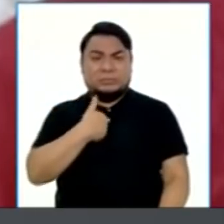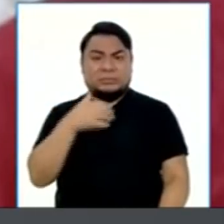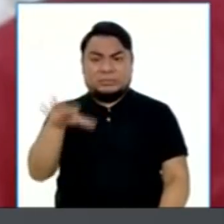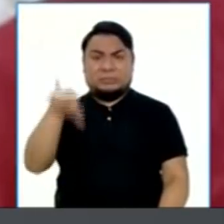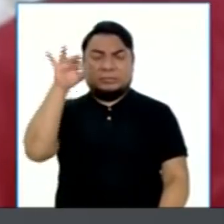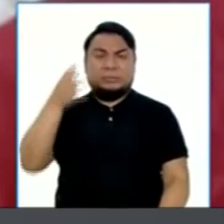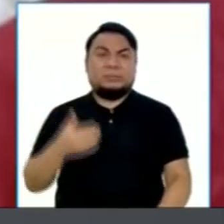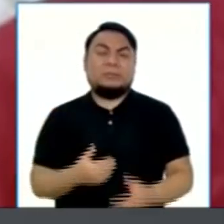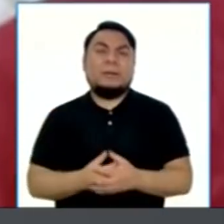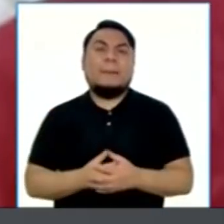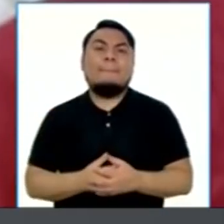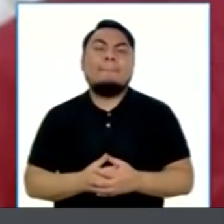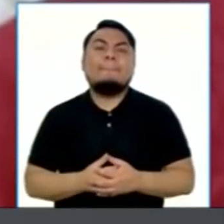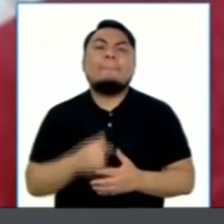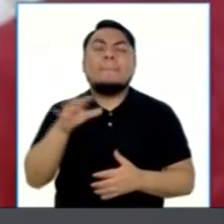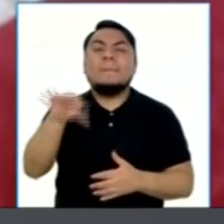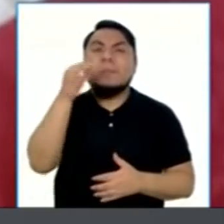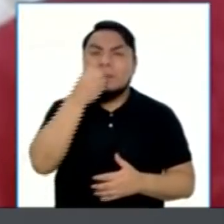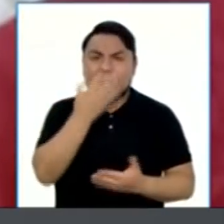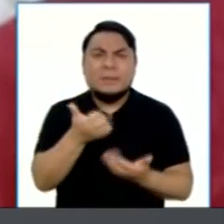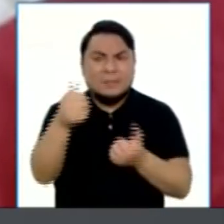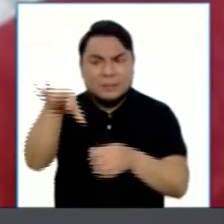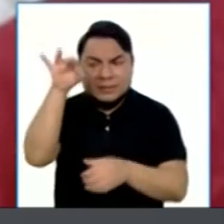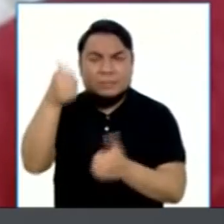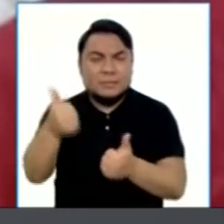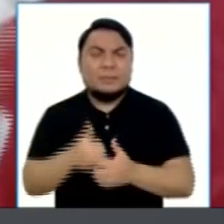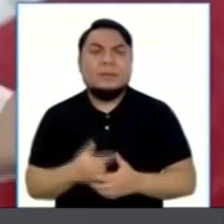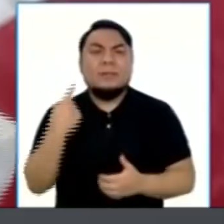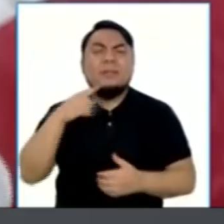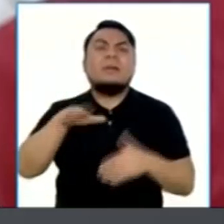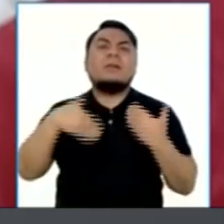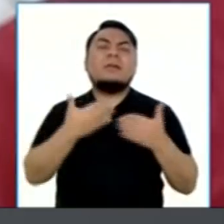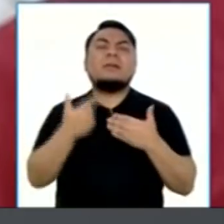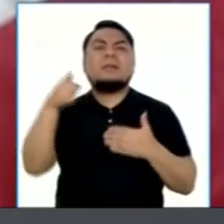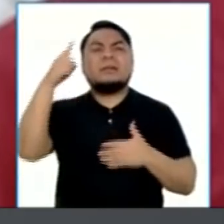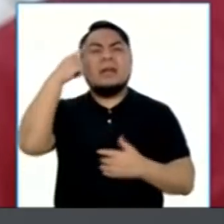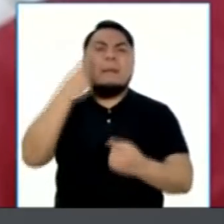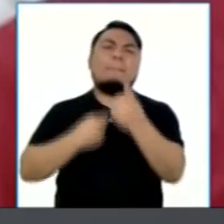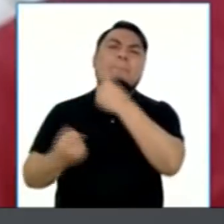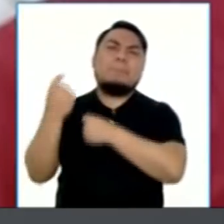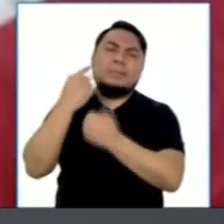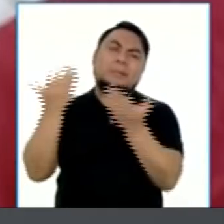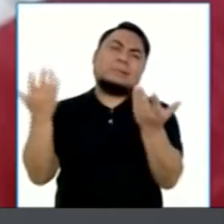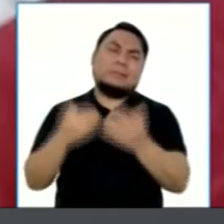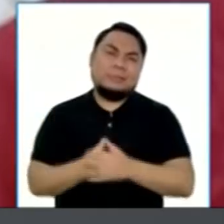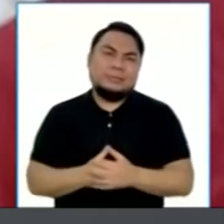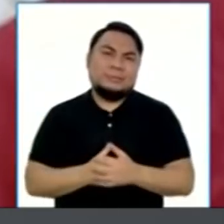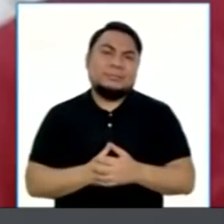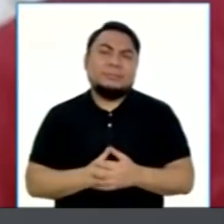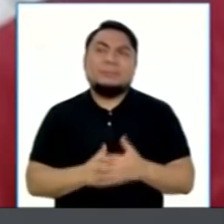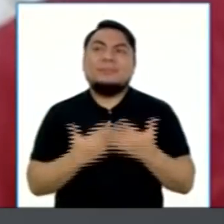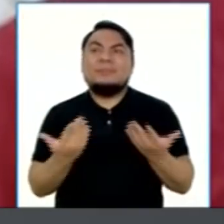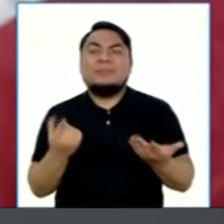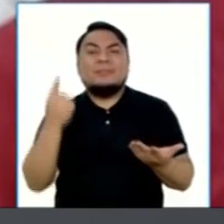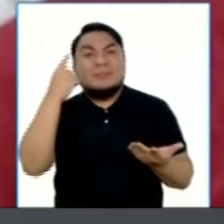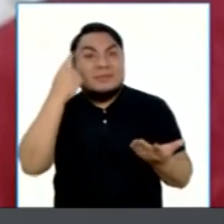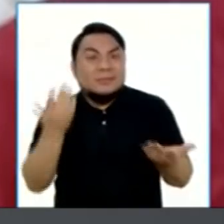elegimos. Elijamos bien para evitar este tipo de preguntas. No